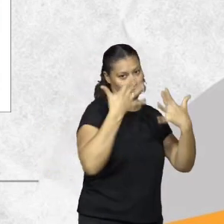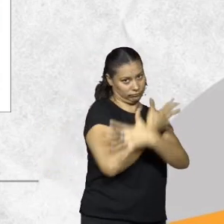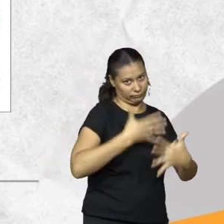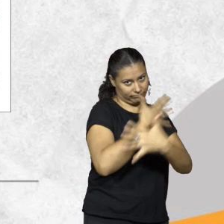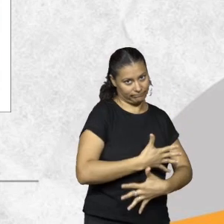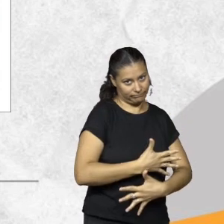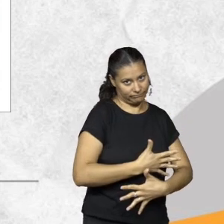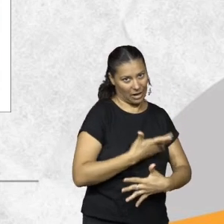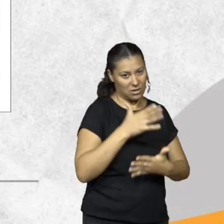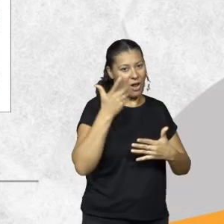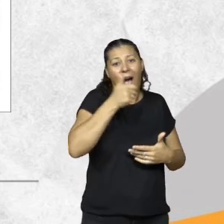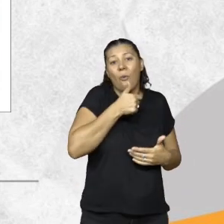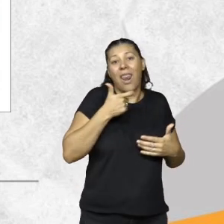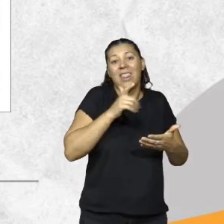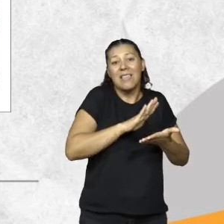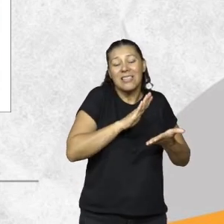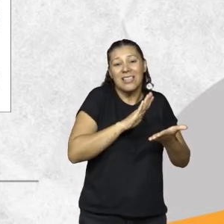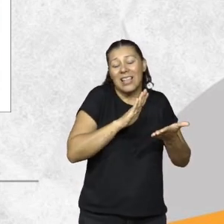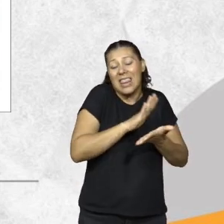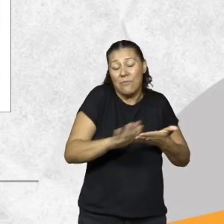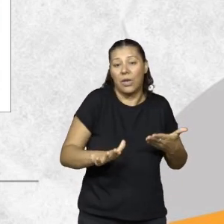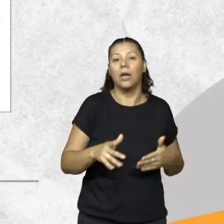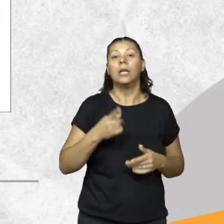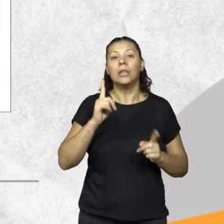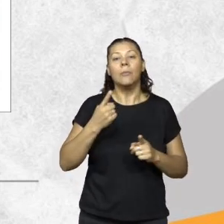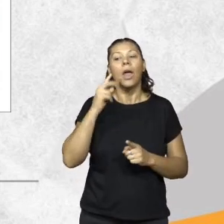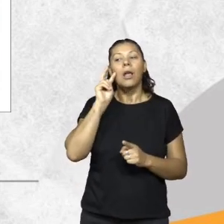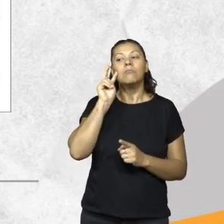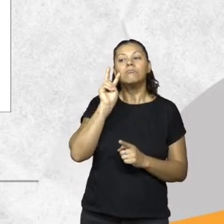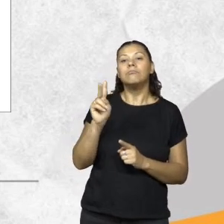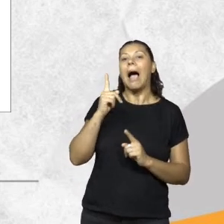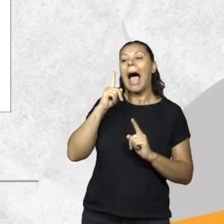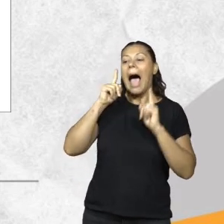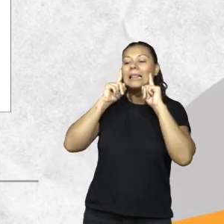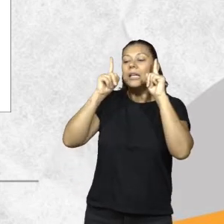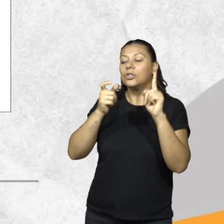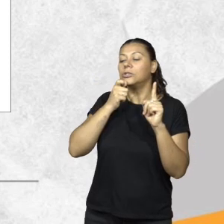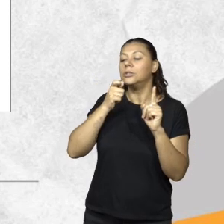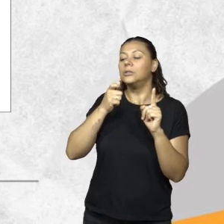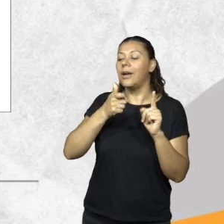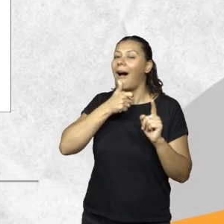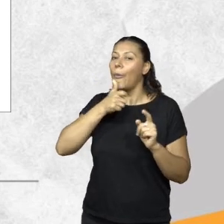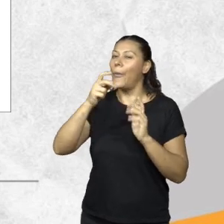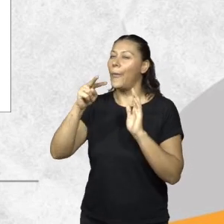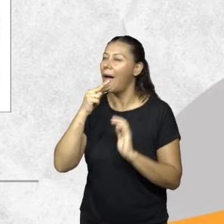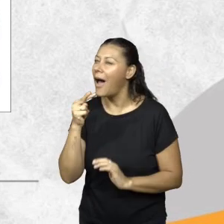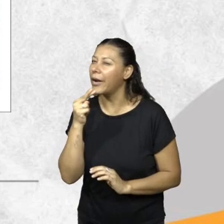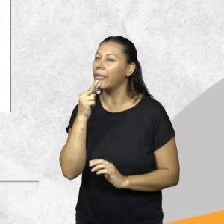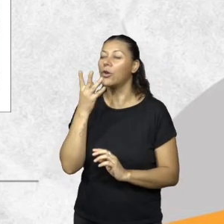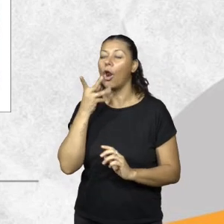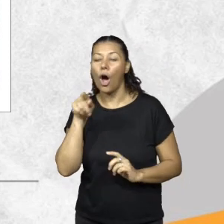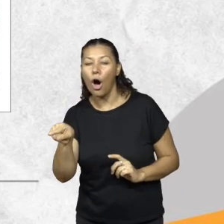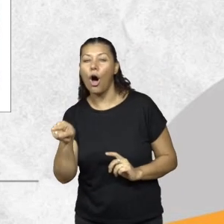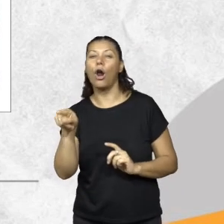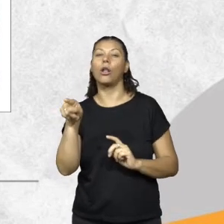haya, así ve manchas verdes o cómo ve el color del agua. Ay, perdón, que no expliqué los